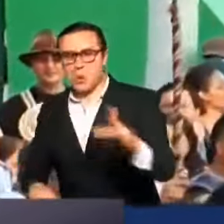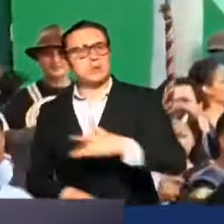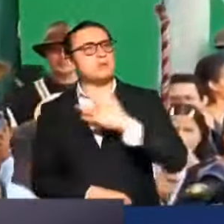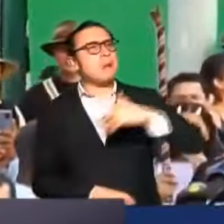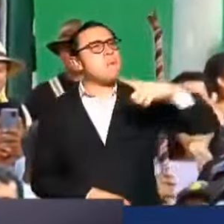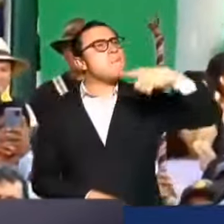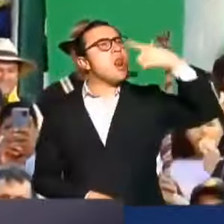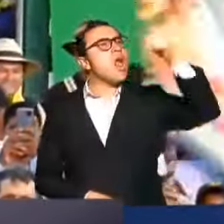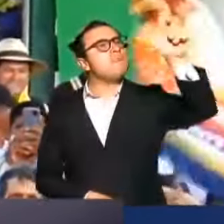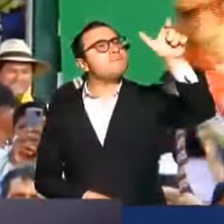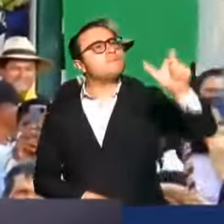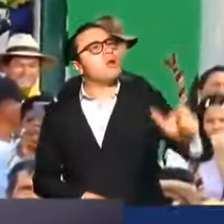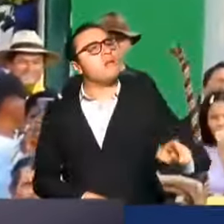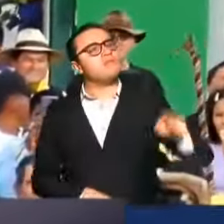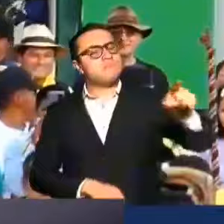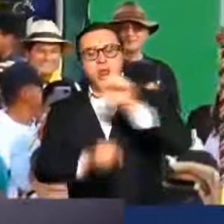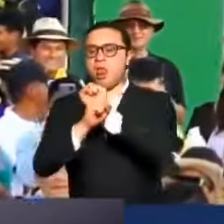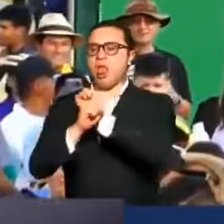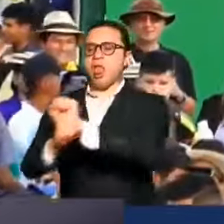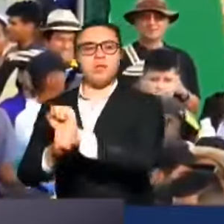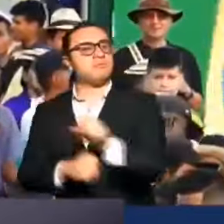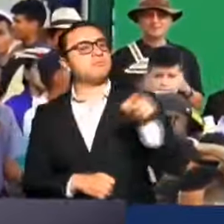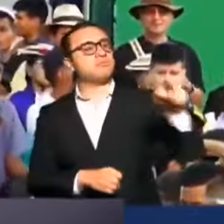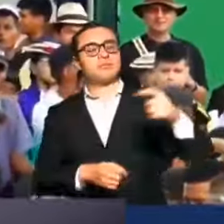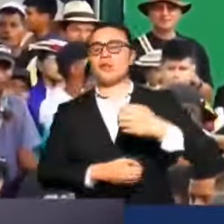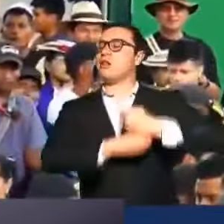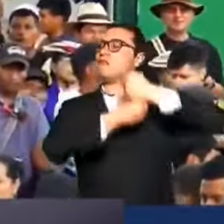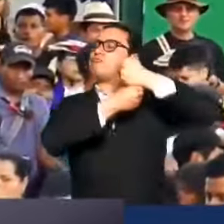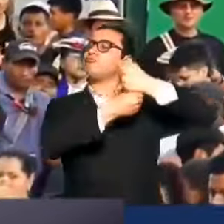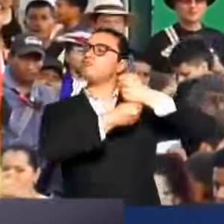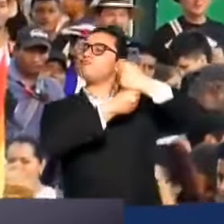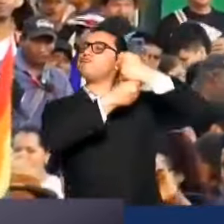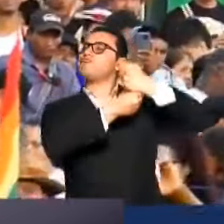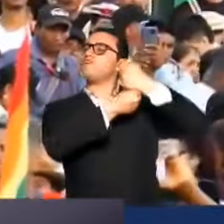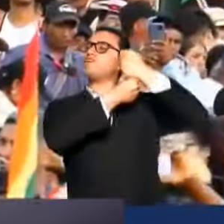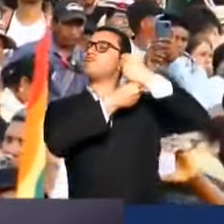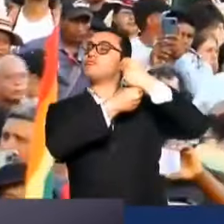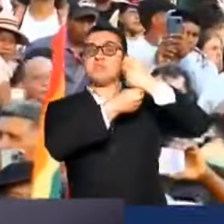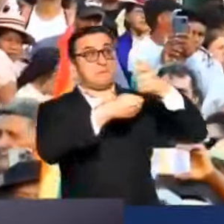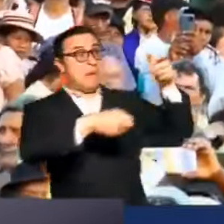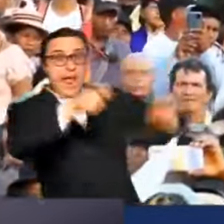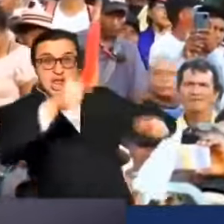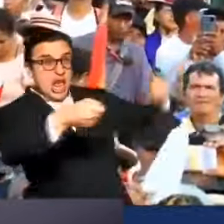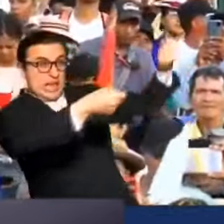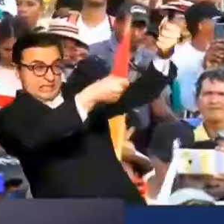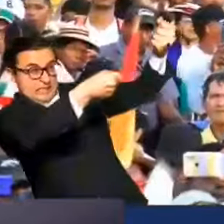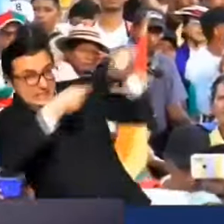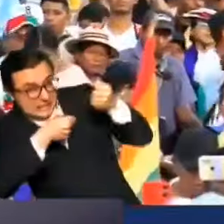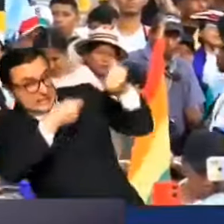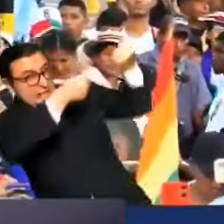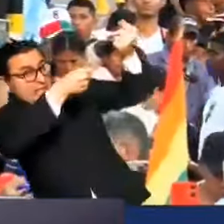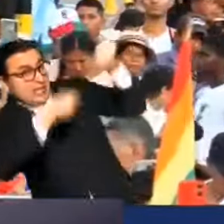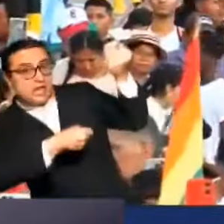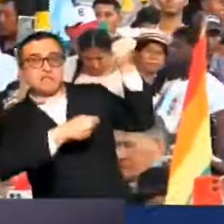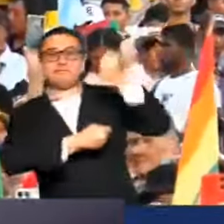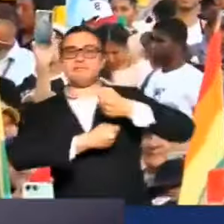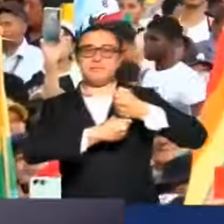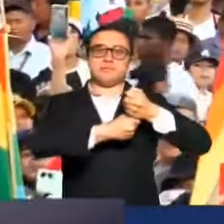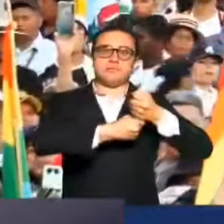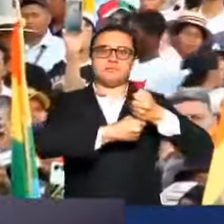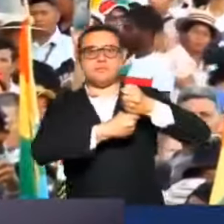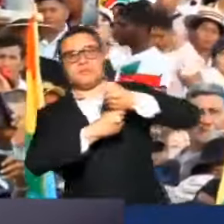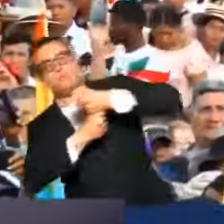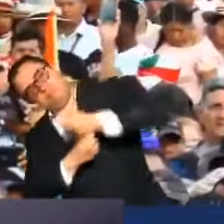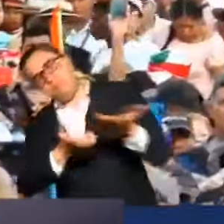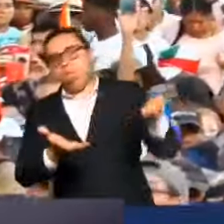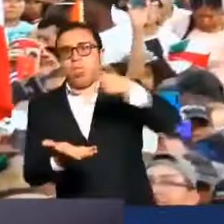esclavista blanco que caía con su caballo por la fuerza del pueblo. ¿Dónde estaba el corazón de